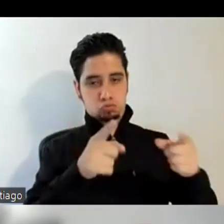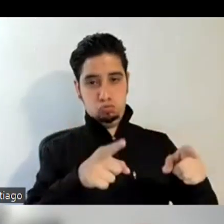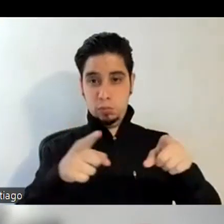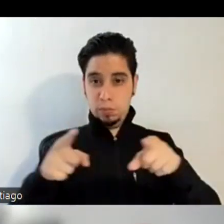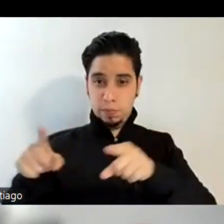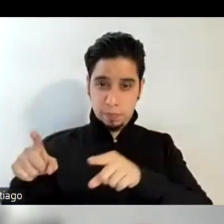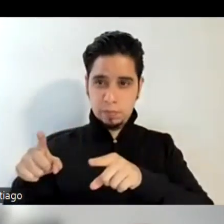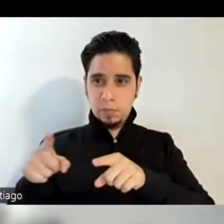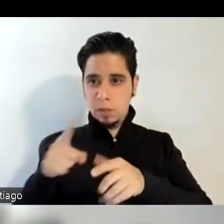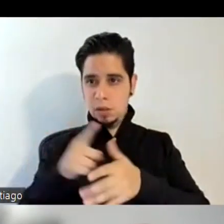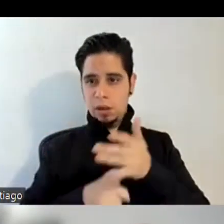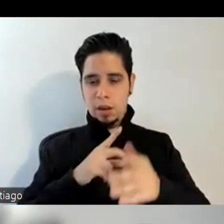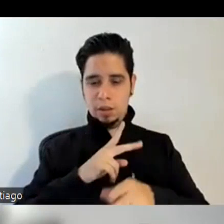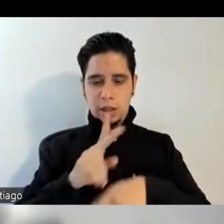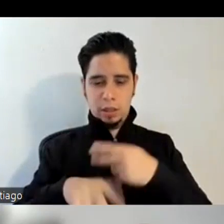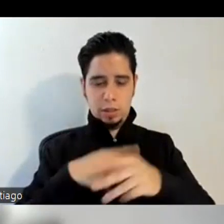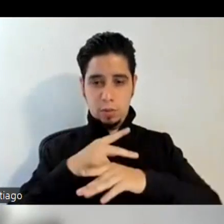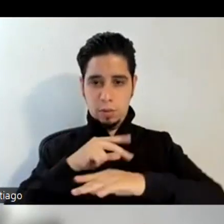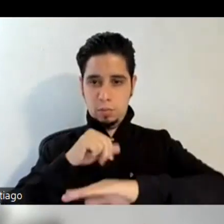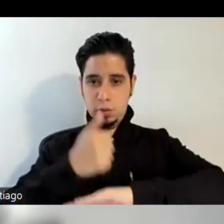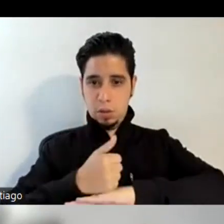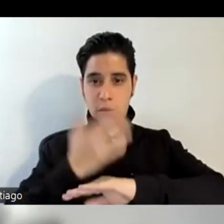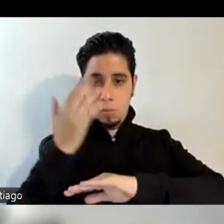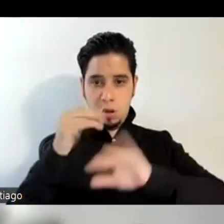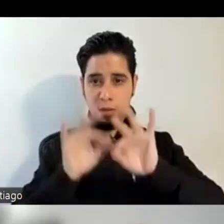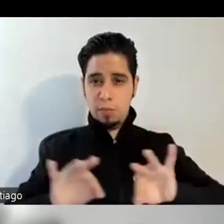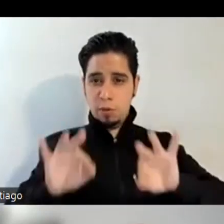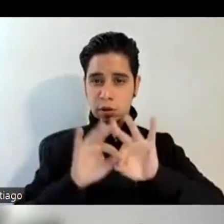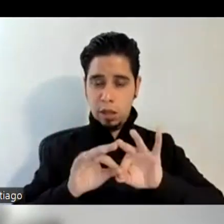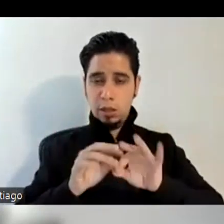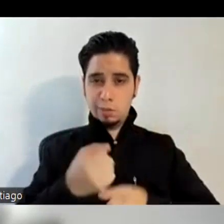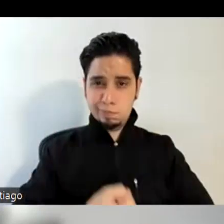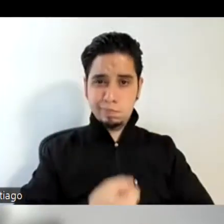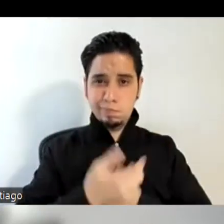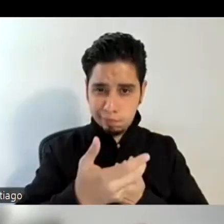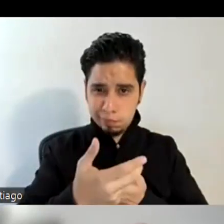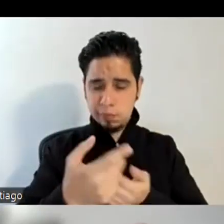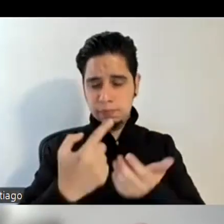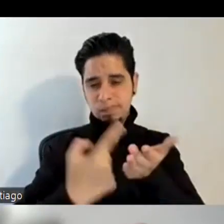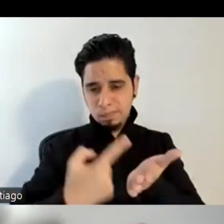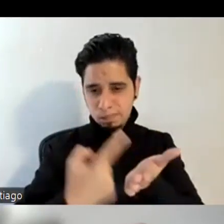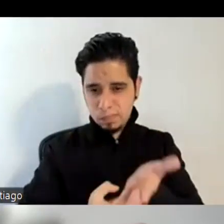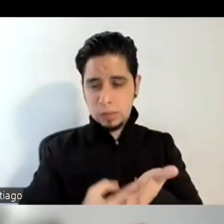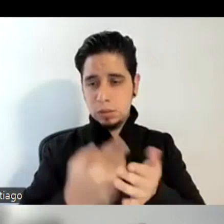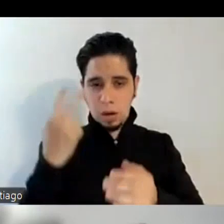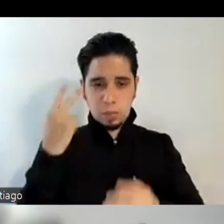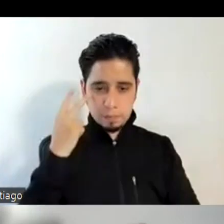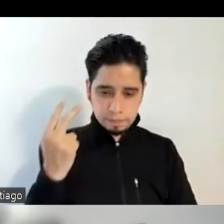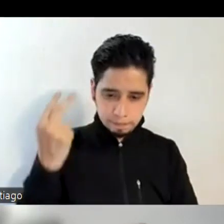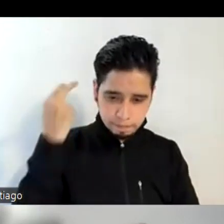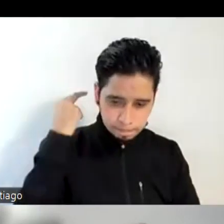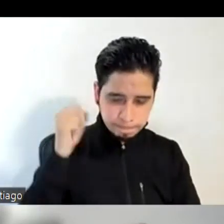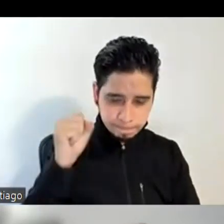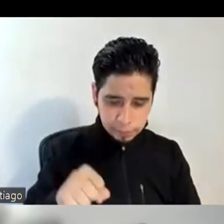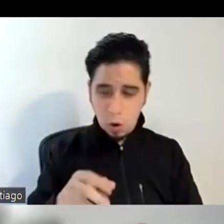ilustrado de este tipo de montaje, ¿no? Porque sí se tiene que hablar, sí se tiene que recordar, sí se tiene que honrar, sí se